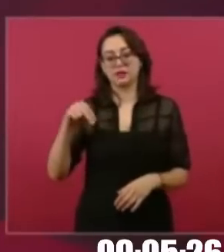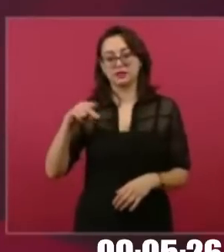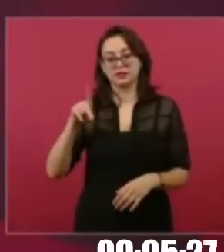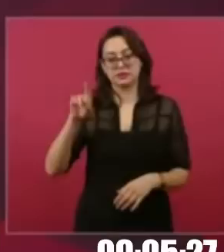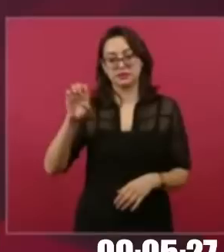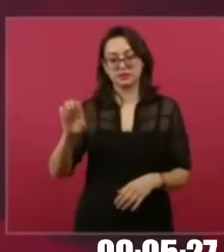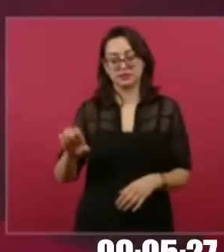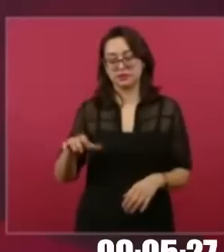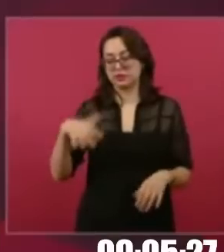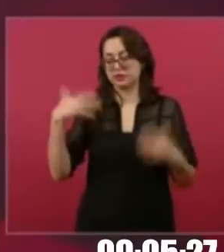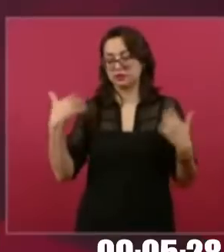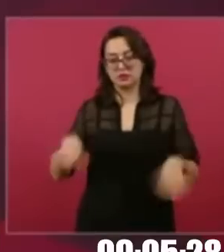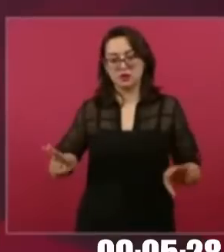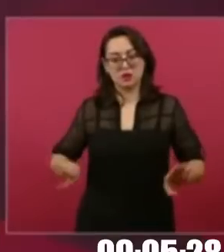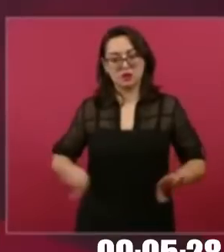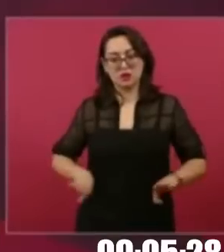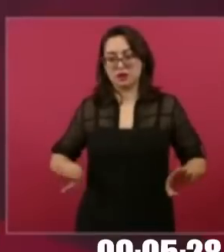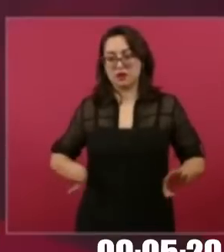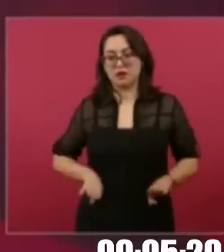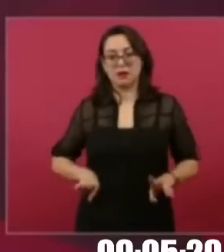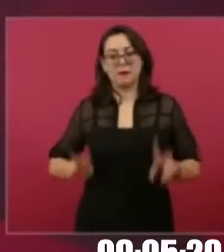un pacifista